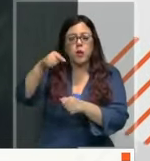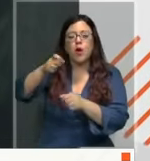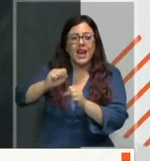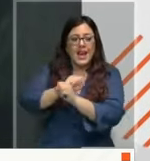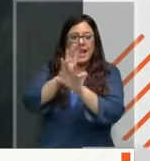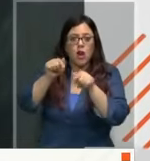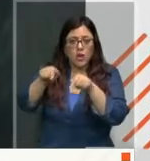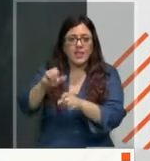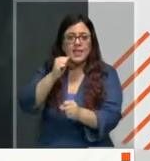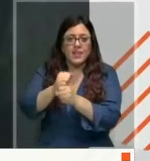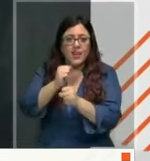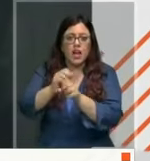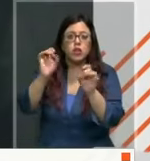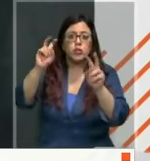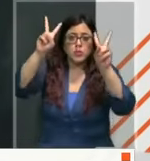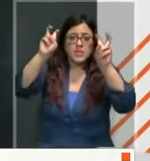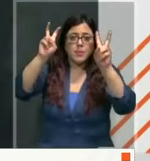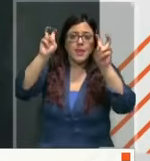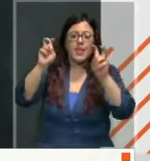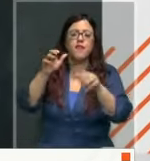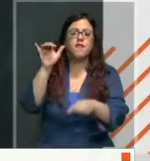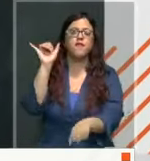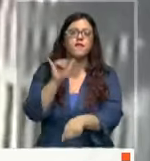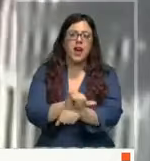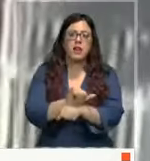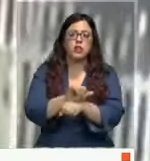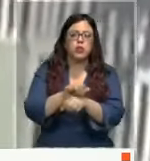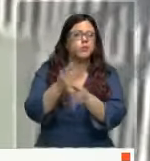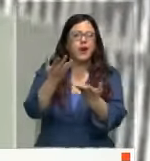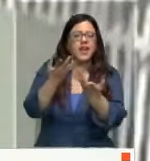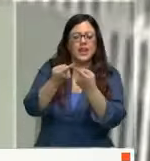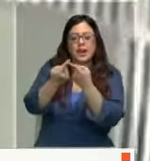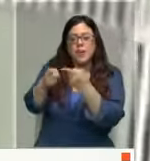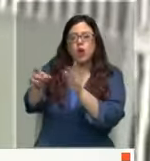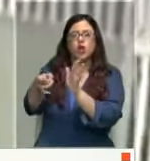esta labor como una aparente fachada para concretar delitos como robo, comercialización,